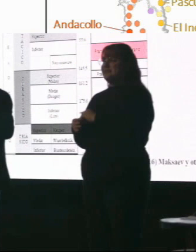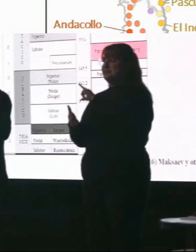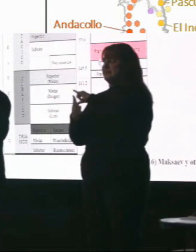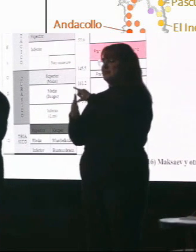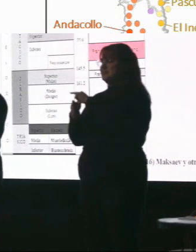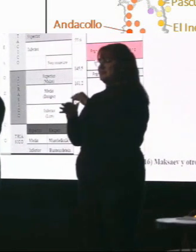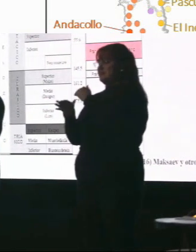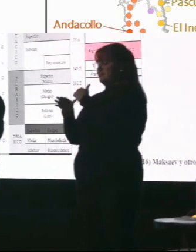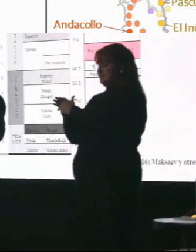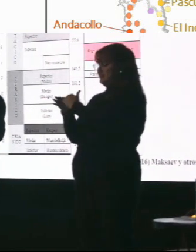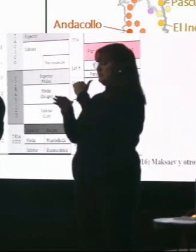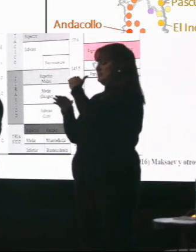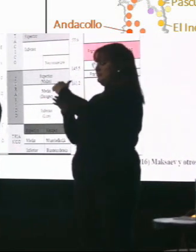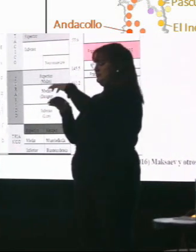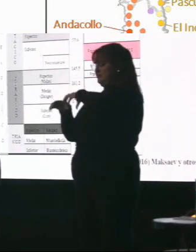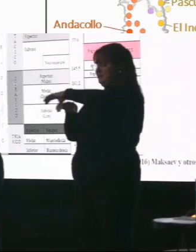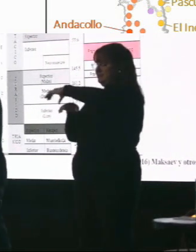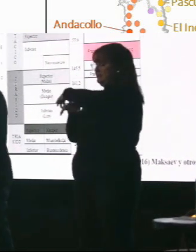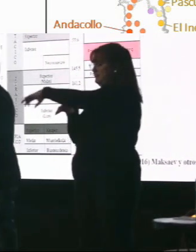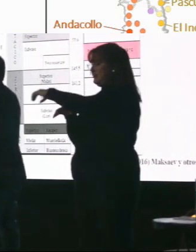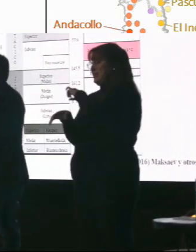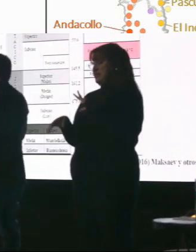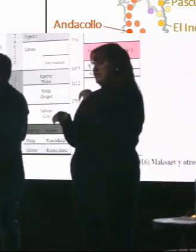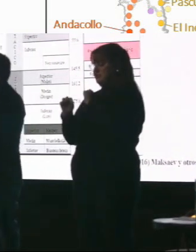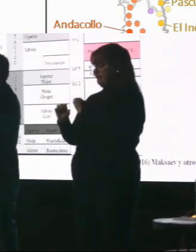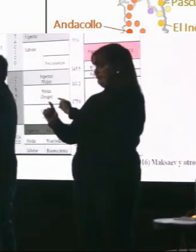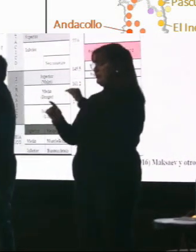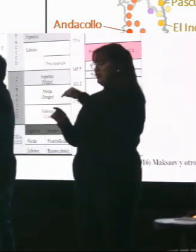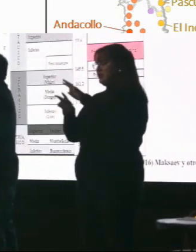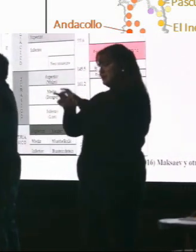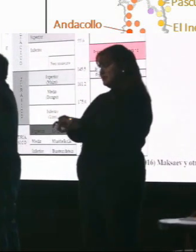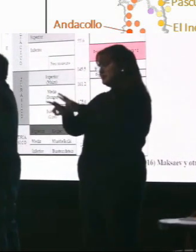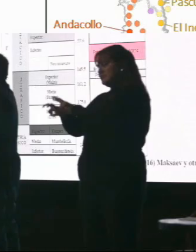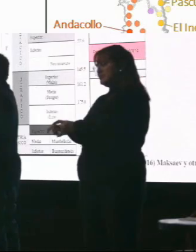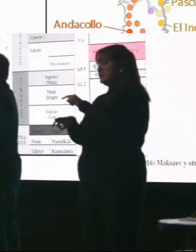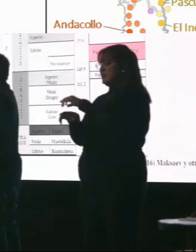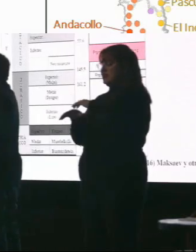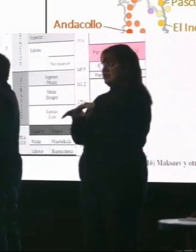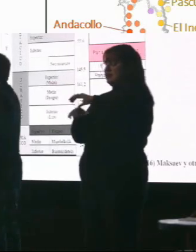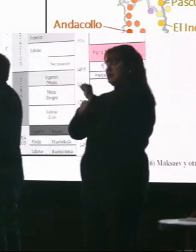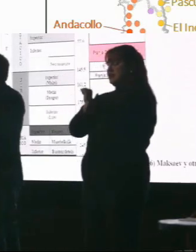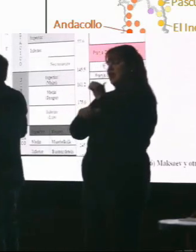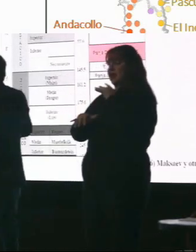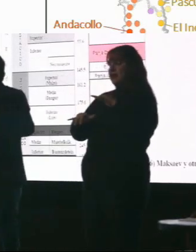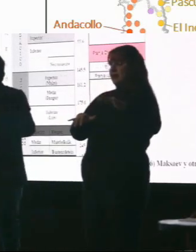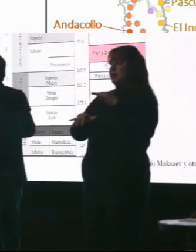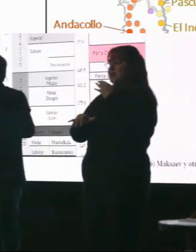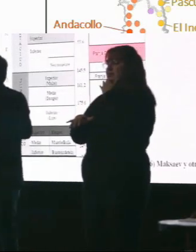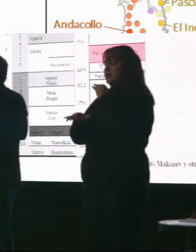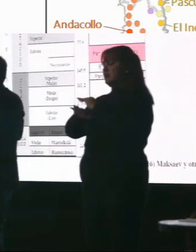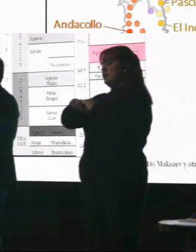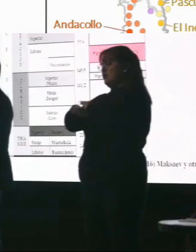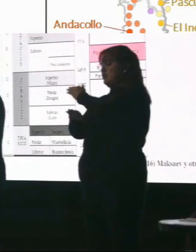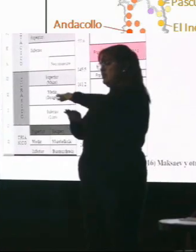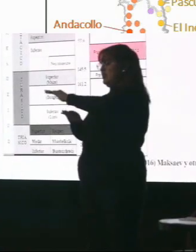traslape, ¿verdad?, o un corrimiento de los yacimientos en Chile, desde las partes costeras, como la cordillera costa, hasta la cordillera principal.